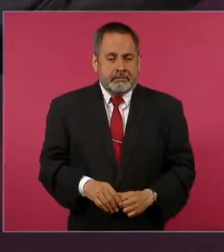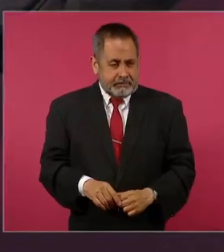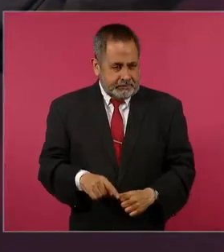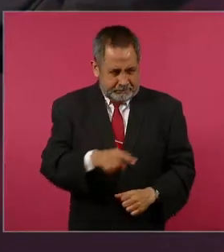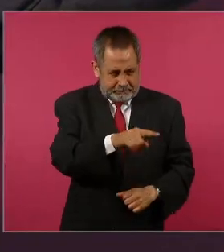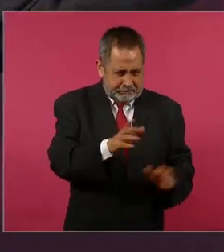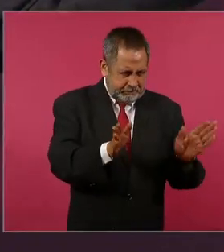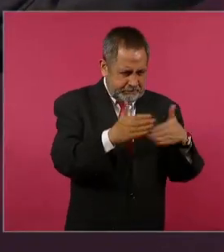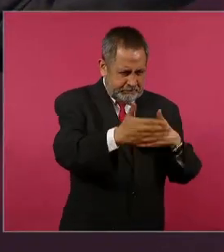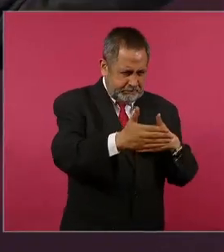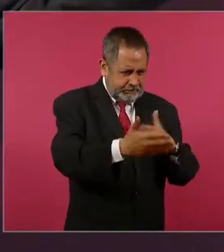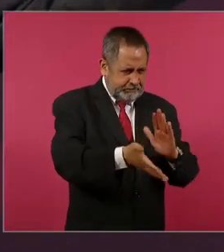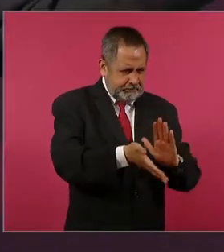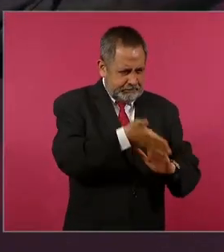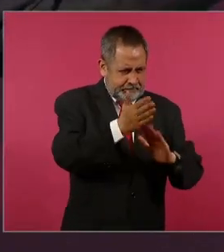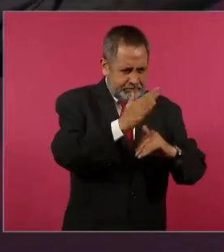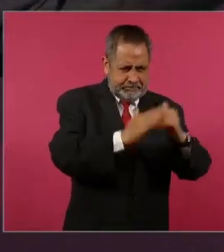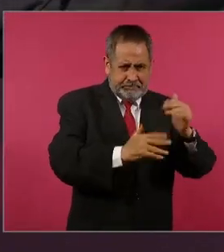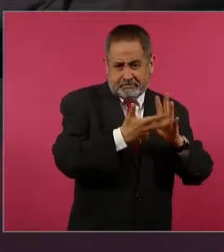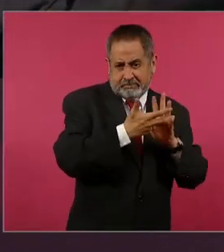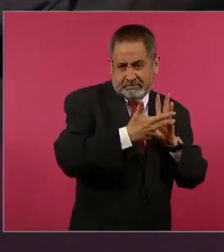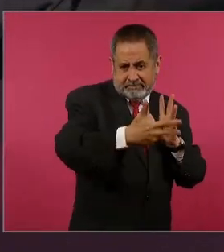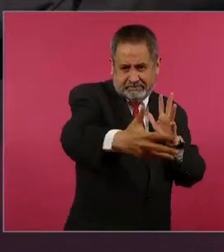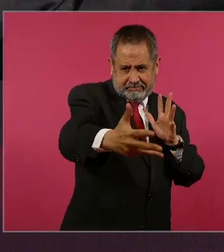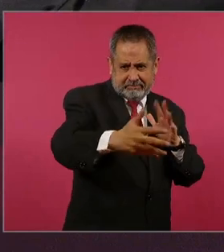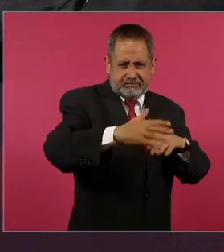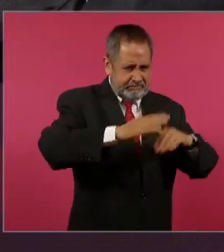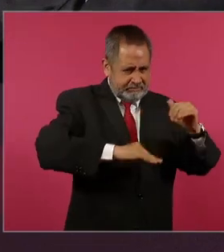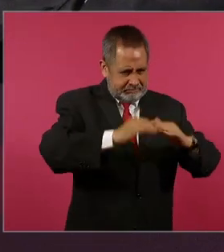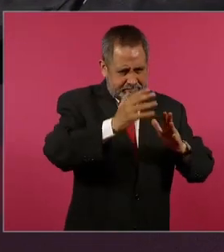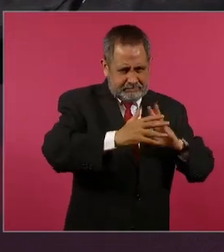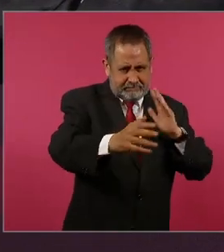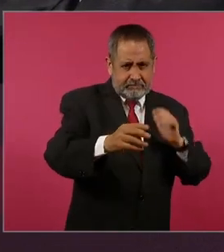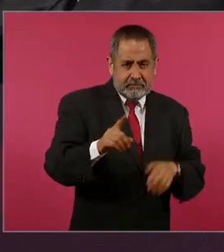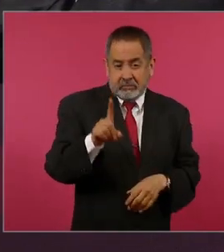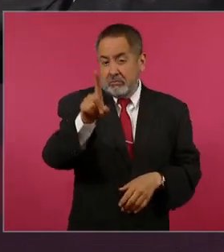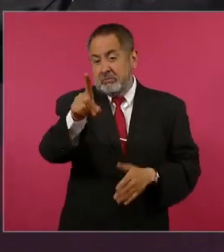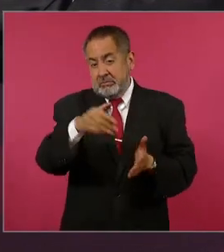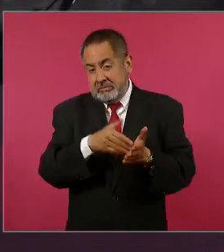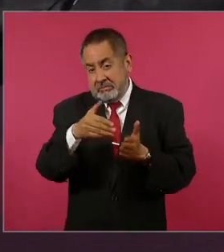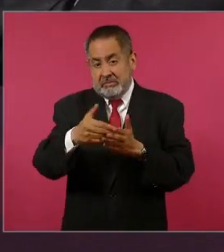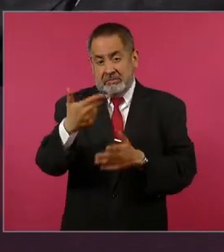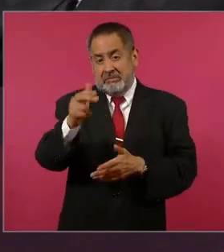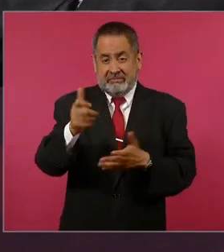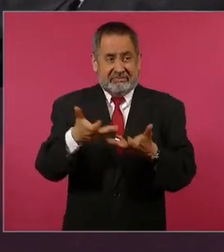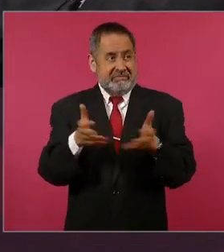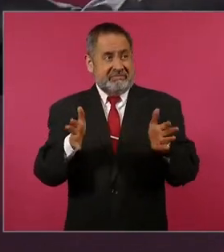fraccionaban, pero grandes extensiones, hasta 1 millón de hectáreas,